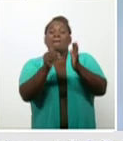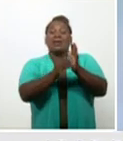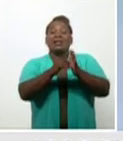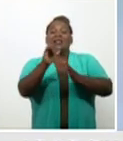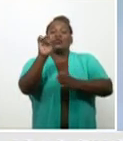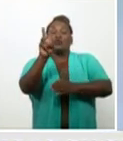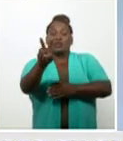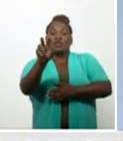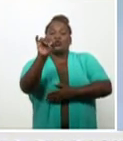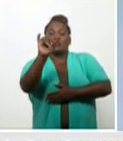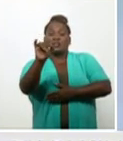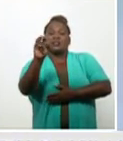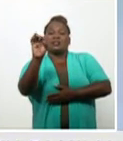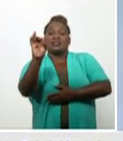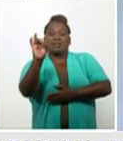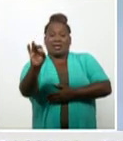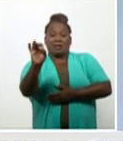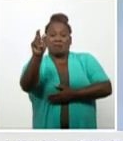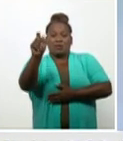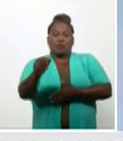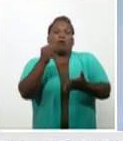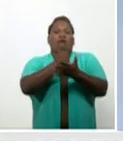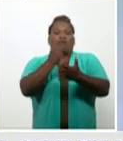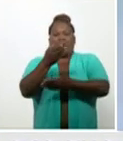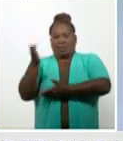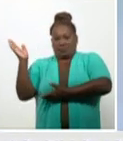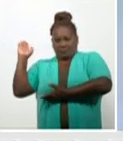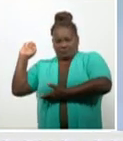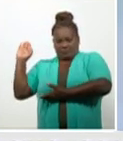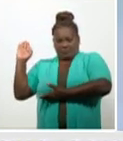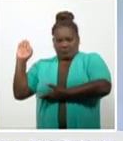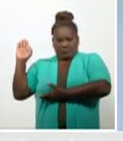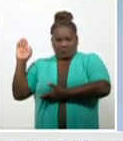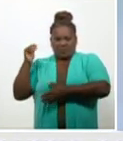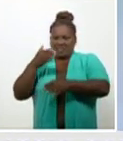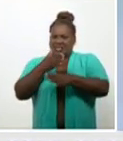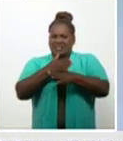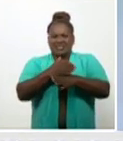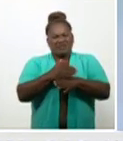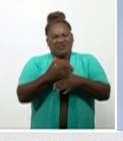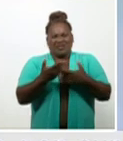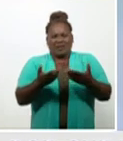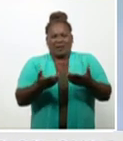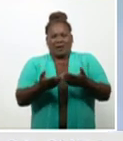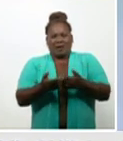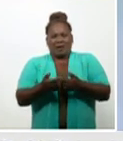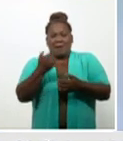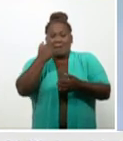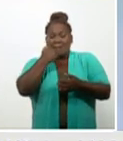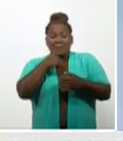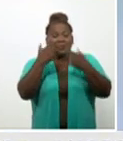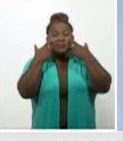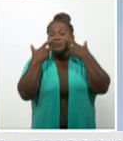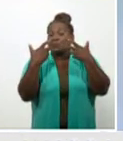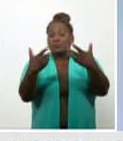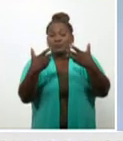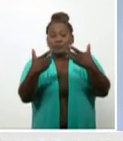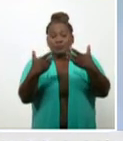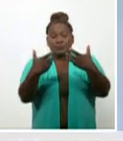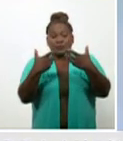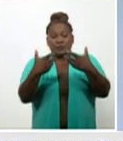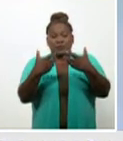109.267 casos confirmados. Lo que es más significativo o más importante desde el punto de